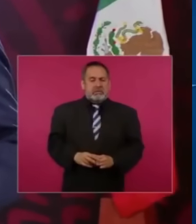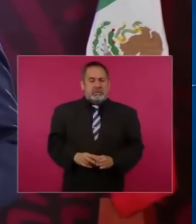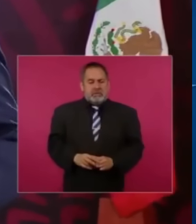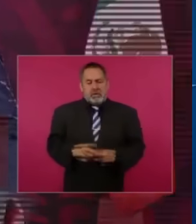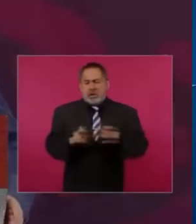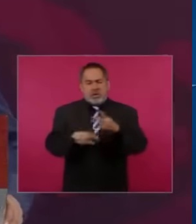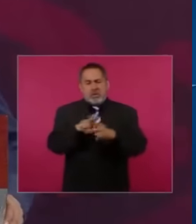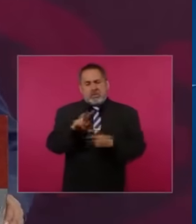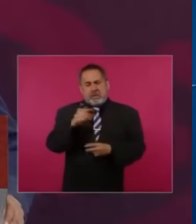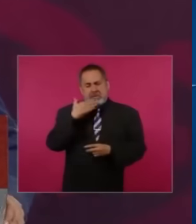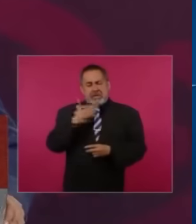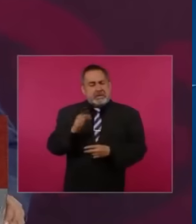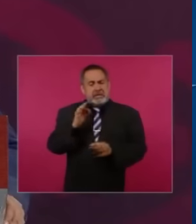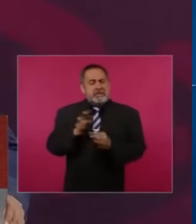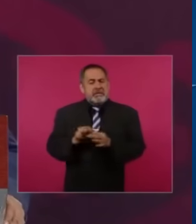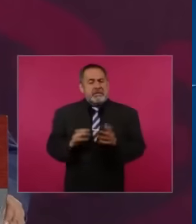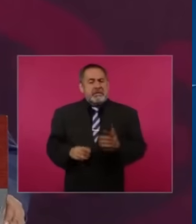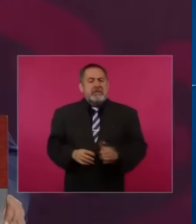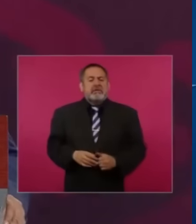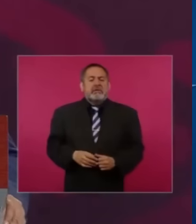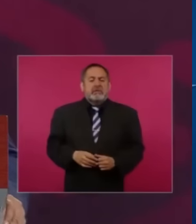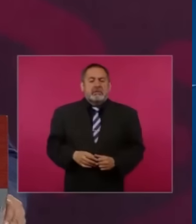van bien las cosas.